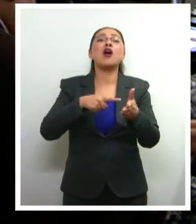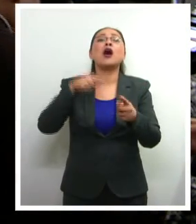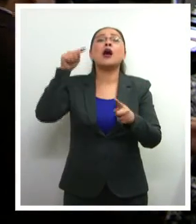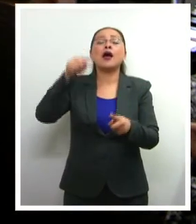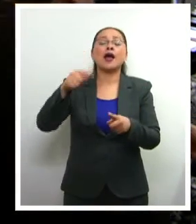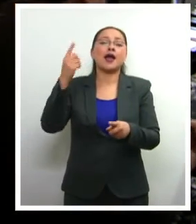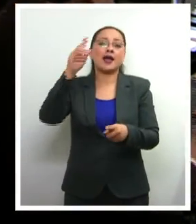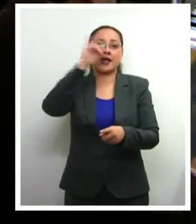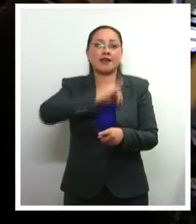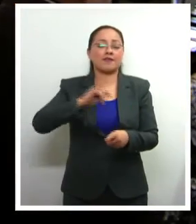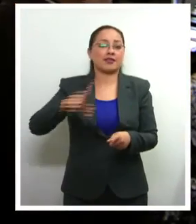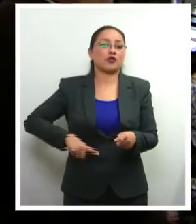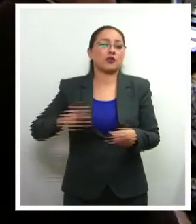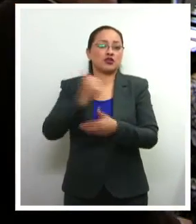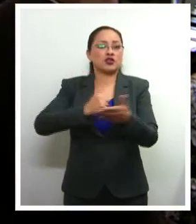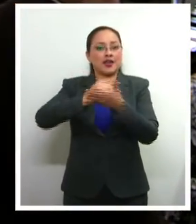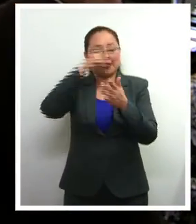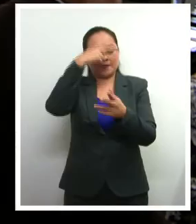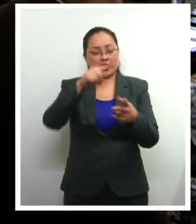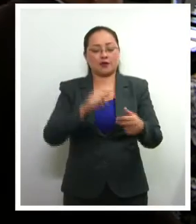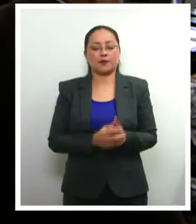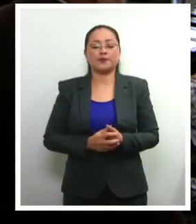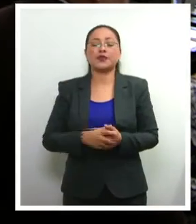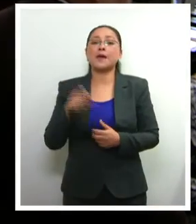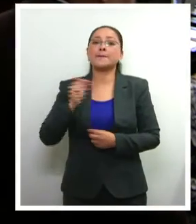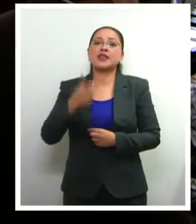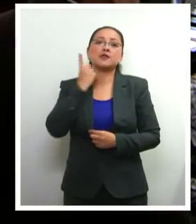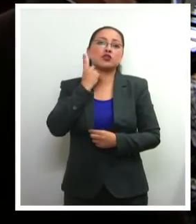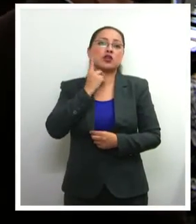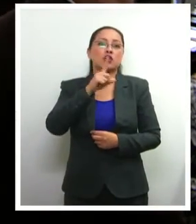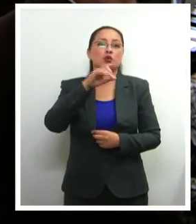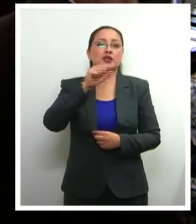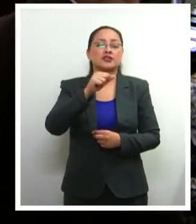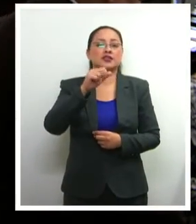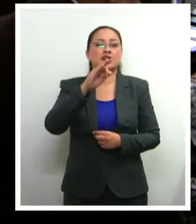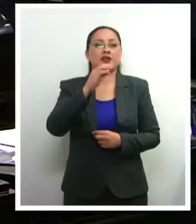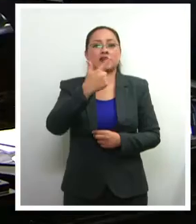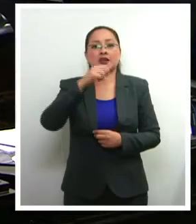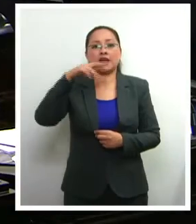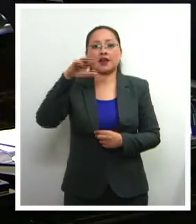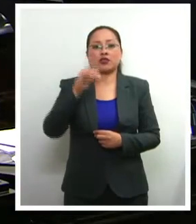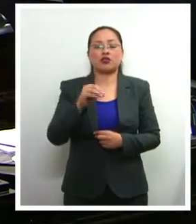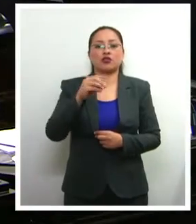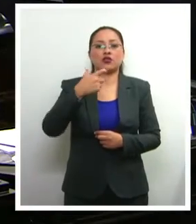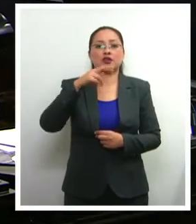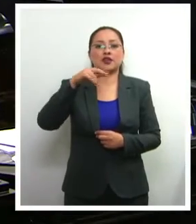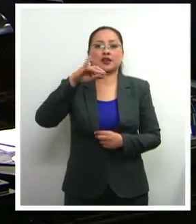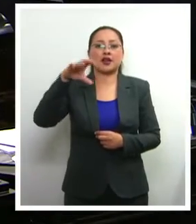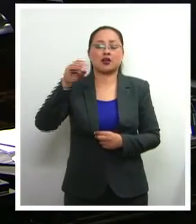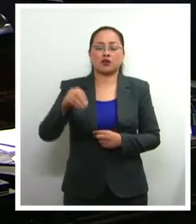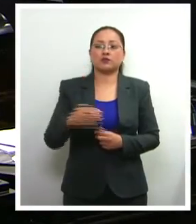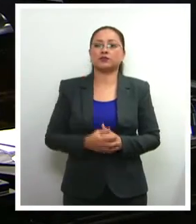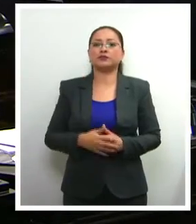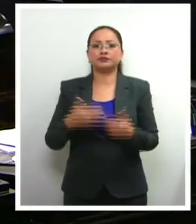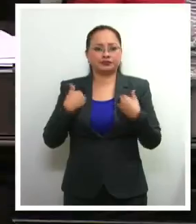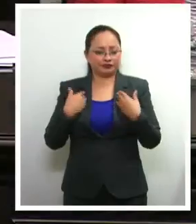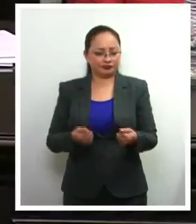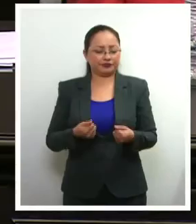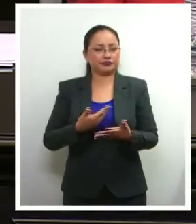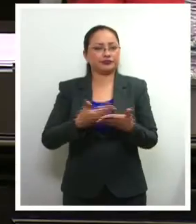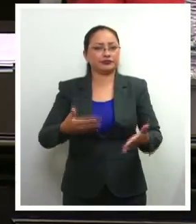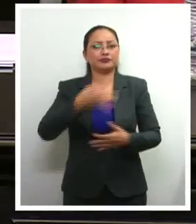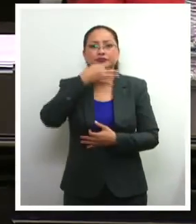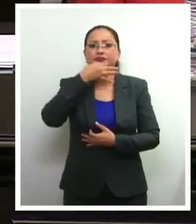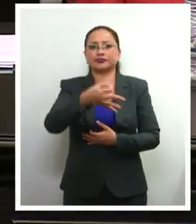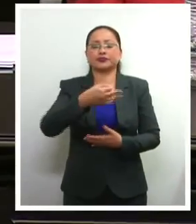México. Igualmente, el diputado Luis Gerardo Quijano Morales, vicepresidente. De enterado, publíquense